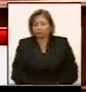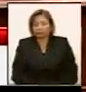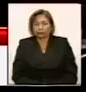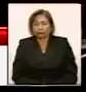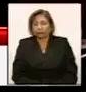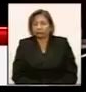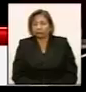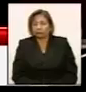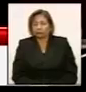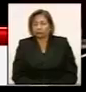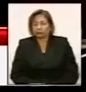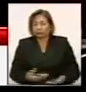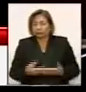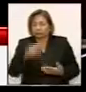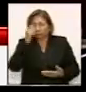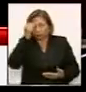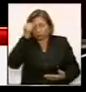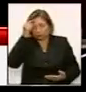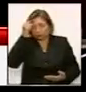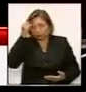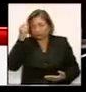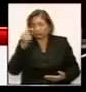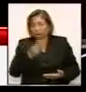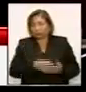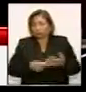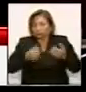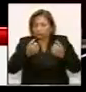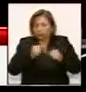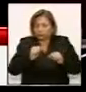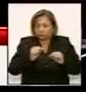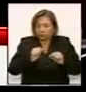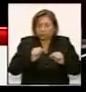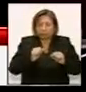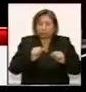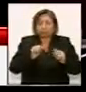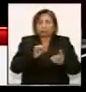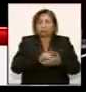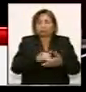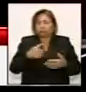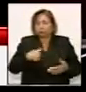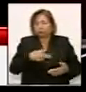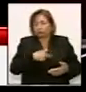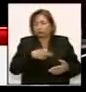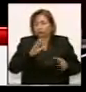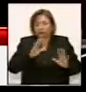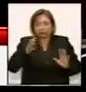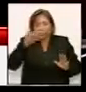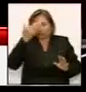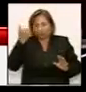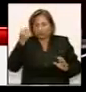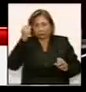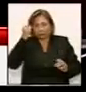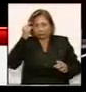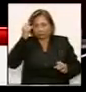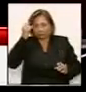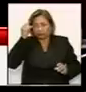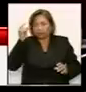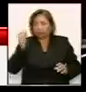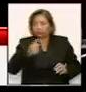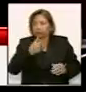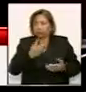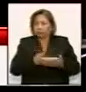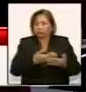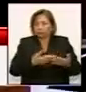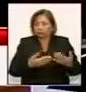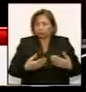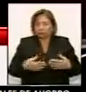lo tanto, hay que defenderlo, lo entiendo. Pese a que hice intentos de no tocar el tema, pero parece que el señor no entiende. Entiendo que lo